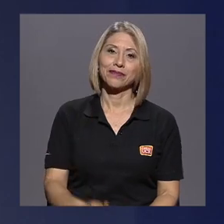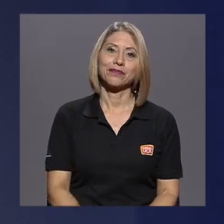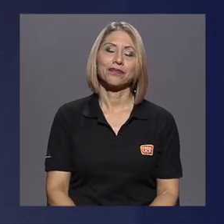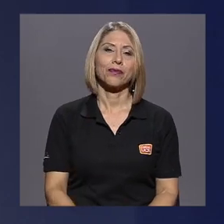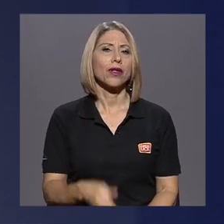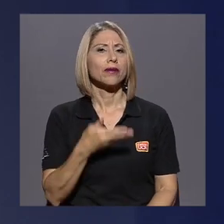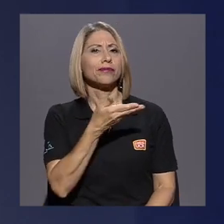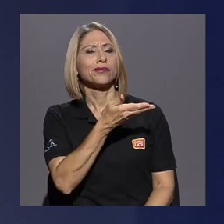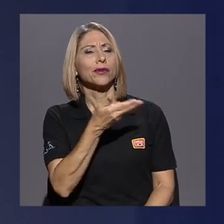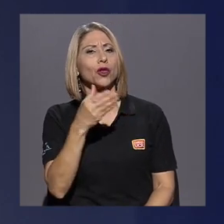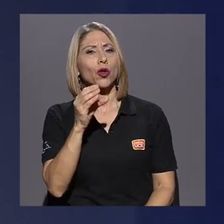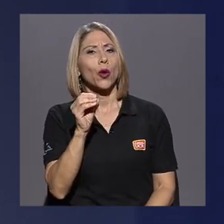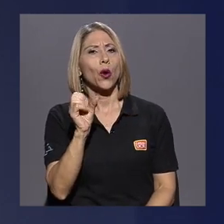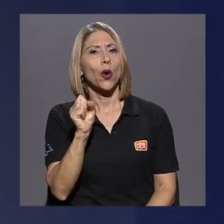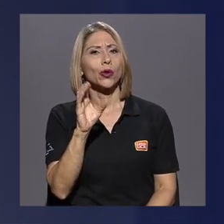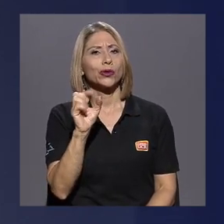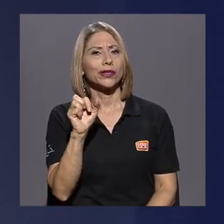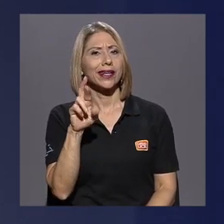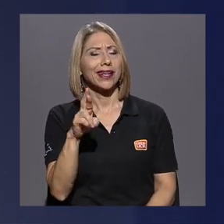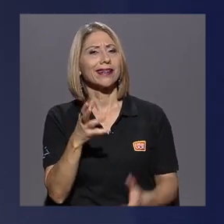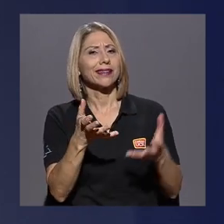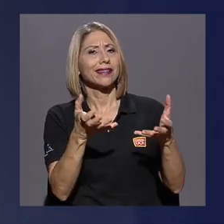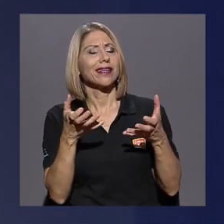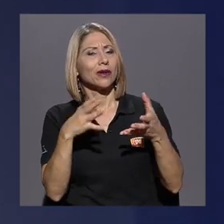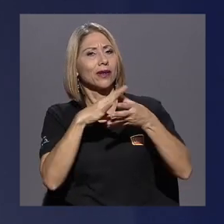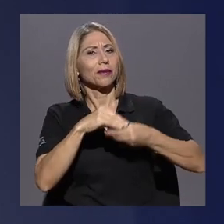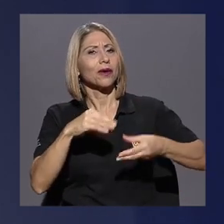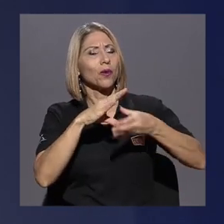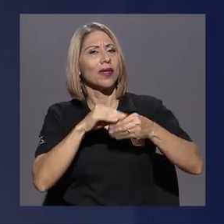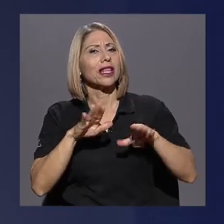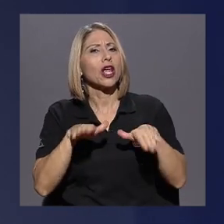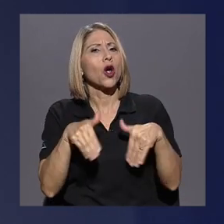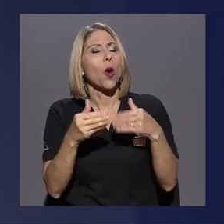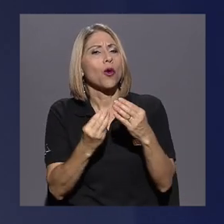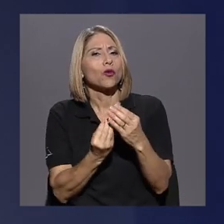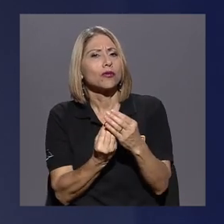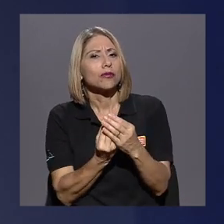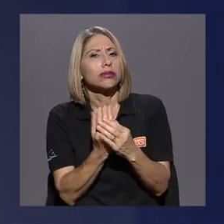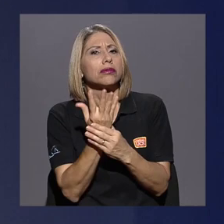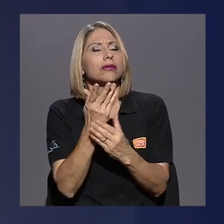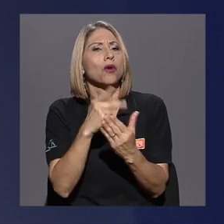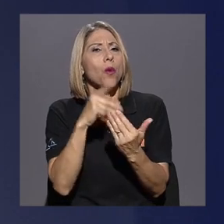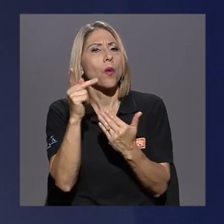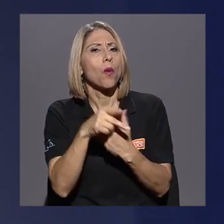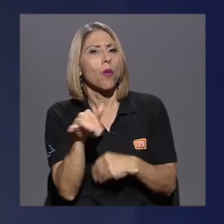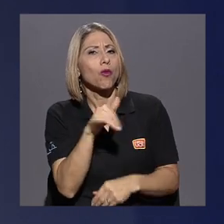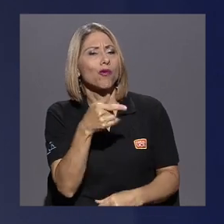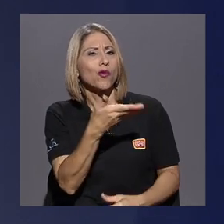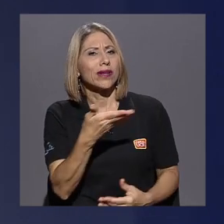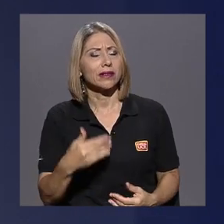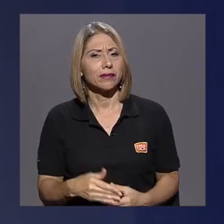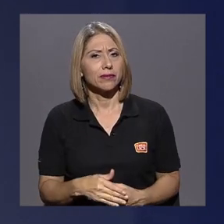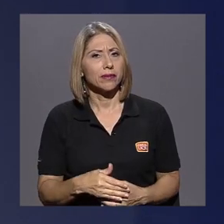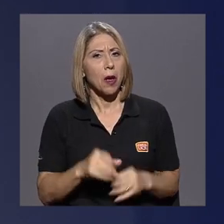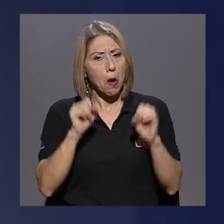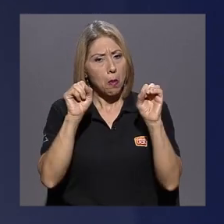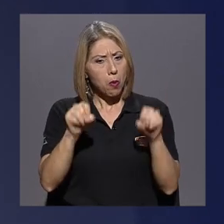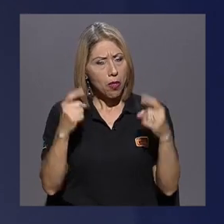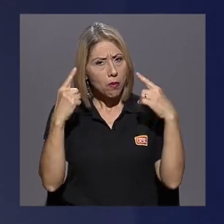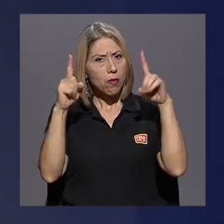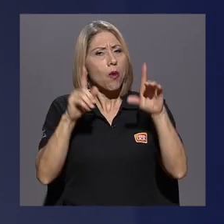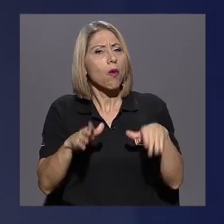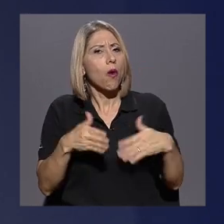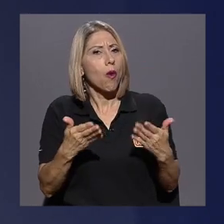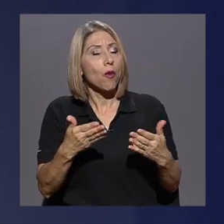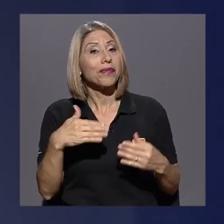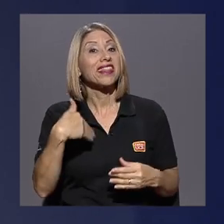Don Oscar, quiero que me cuente cómo se gesta un programa como estos. ¿Cómo se hace posible? Y ya luego doña Nancy